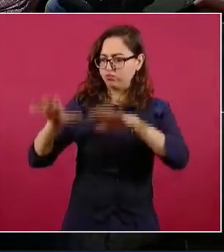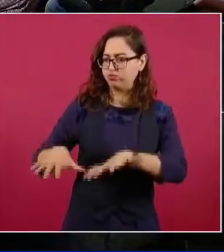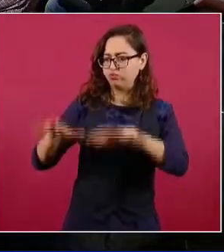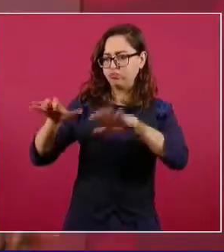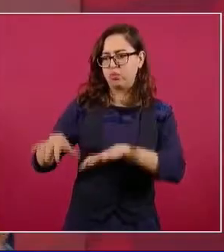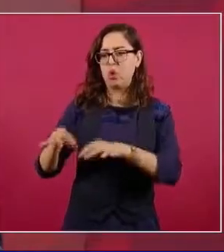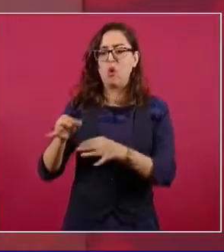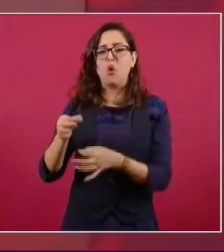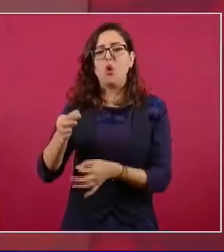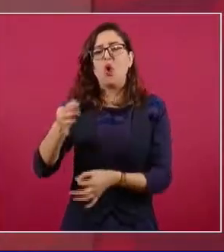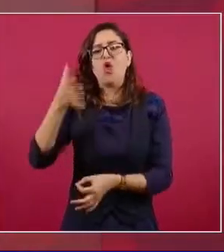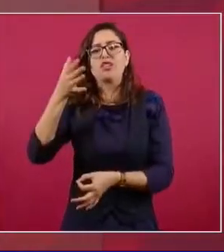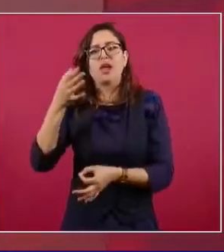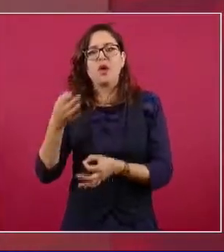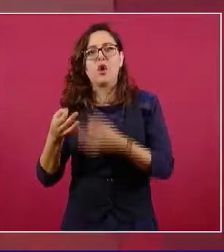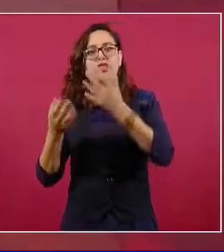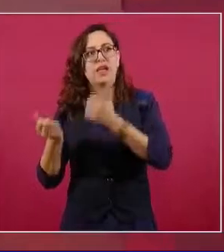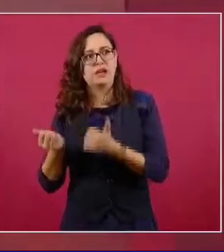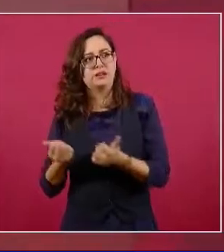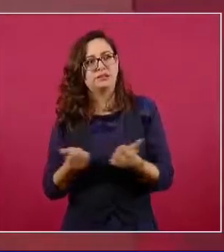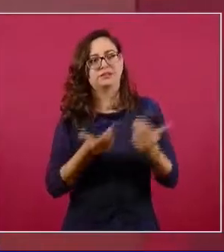Pero todo eso